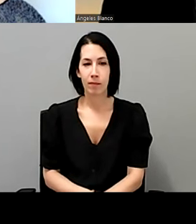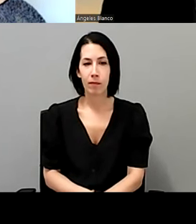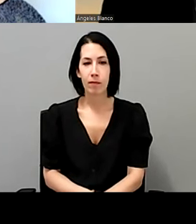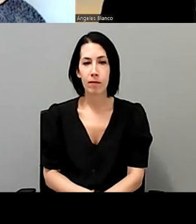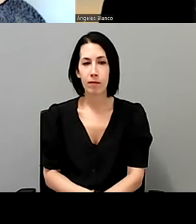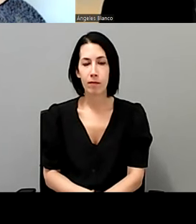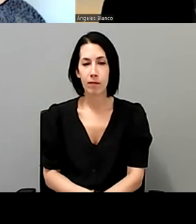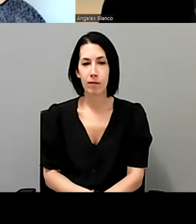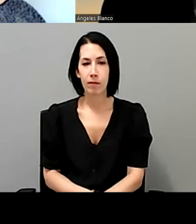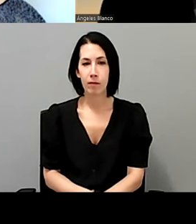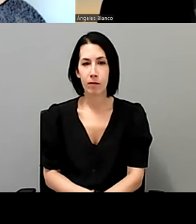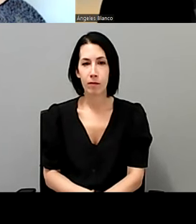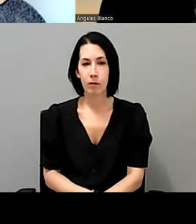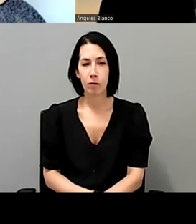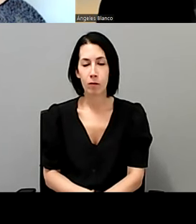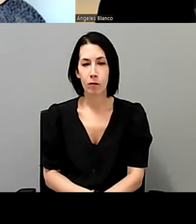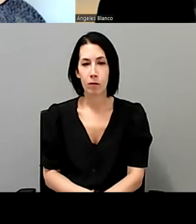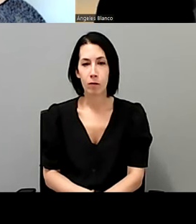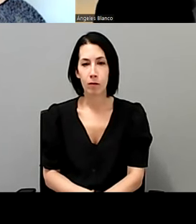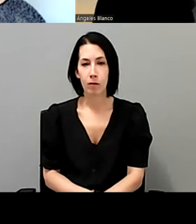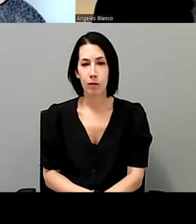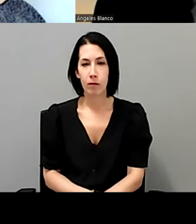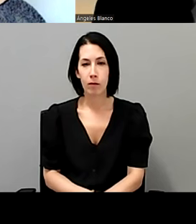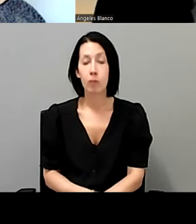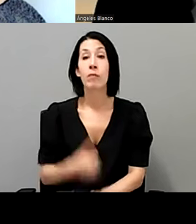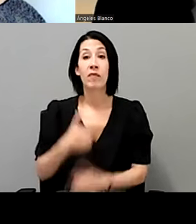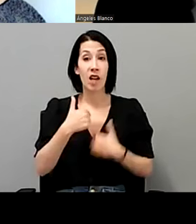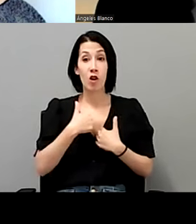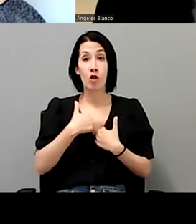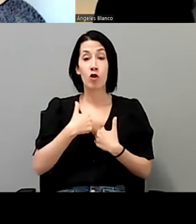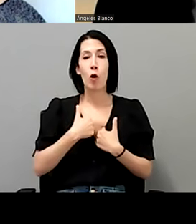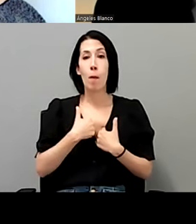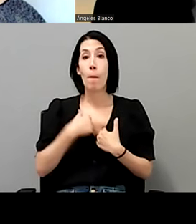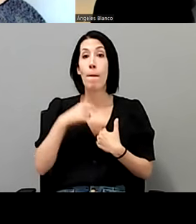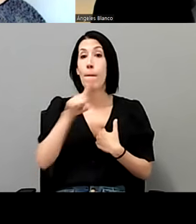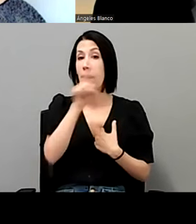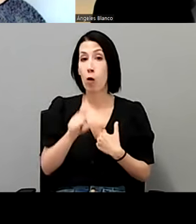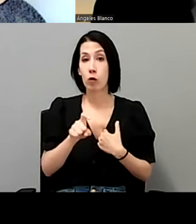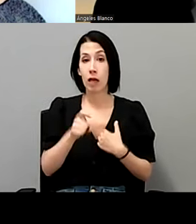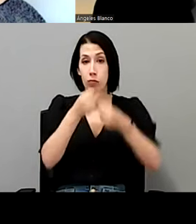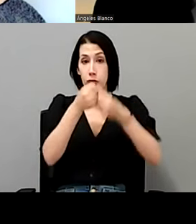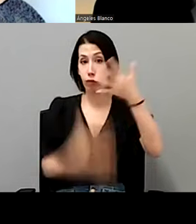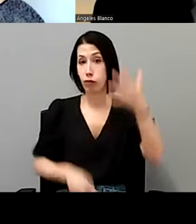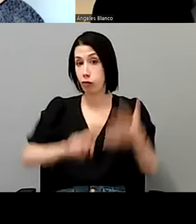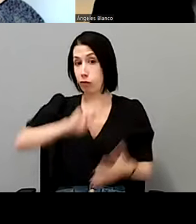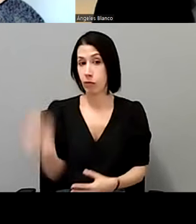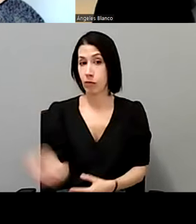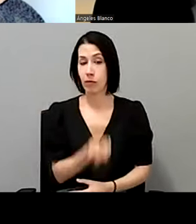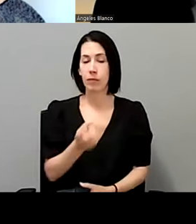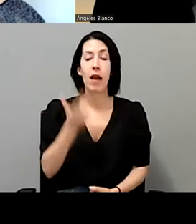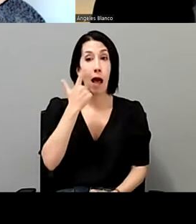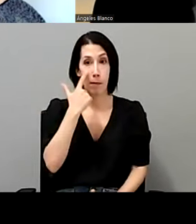Mira, tengo varias preguntas de los chicos. A